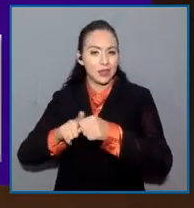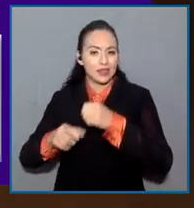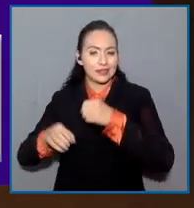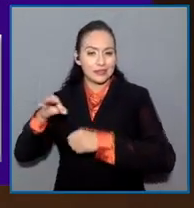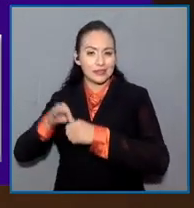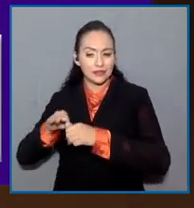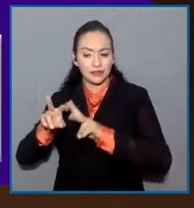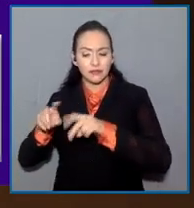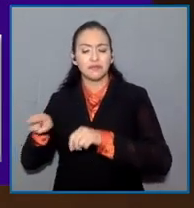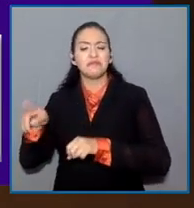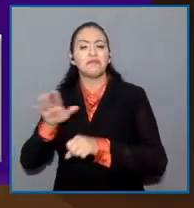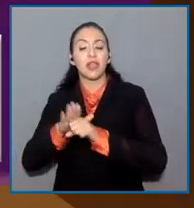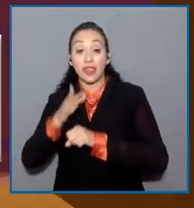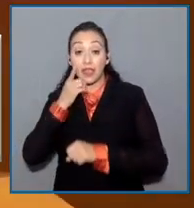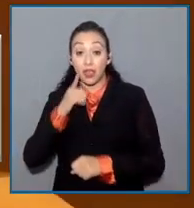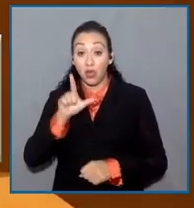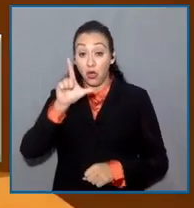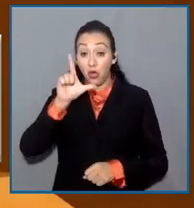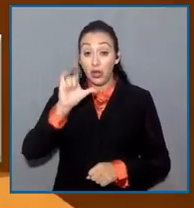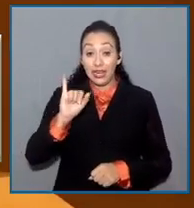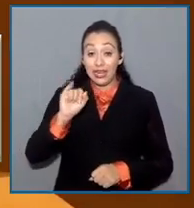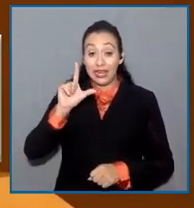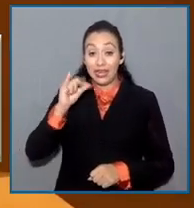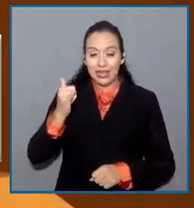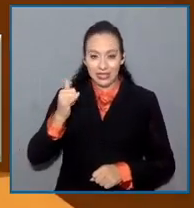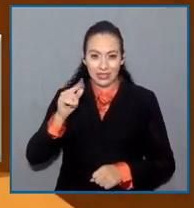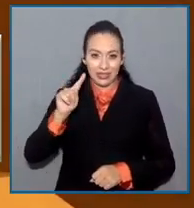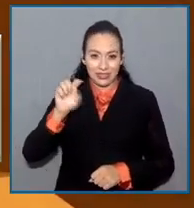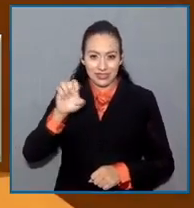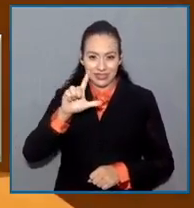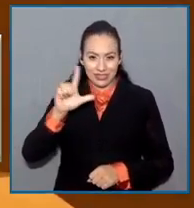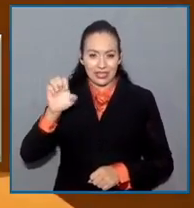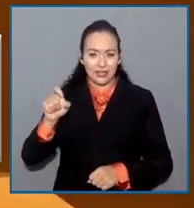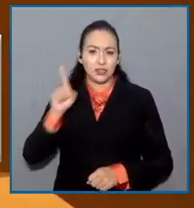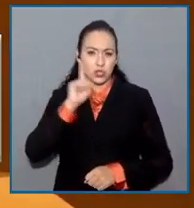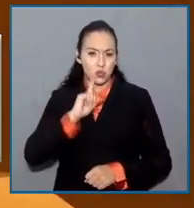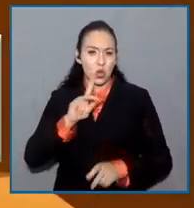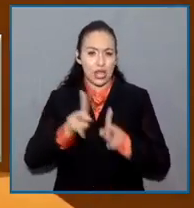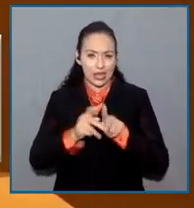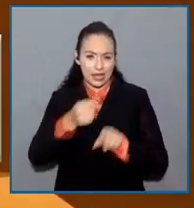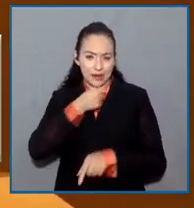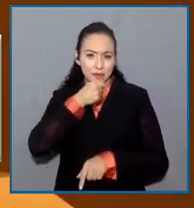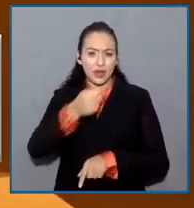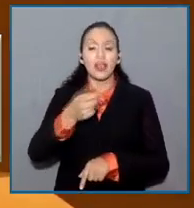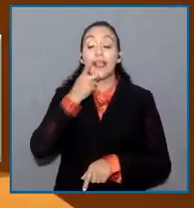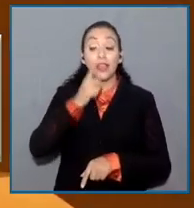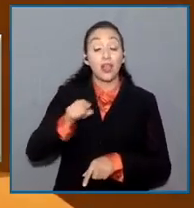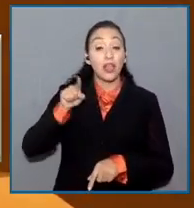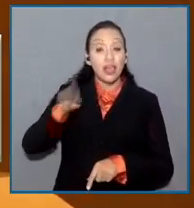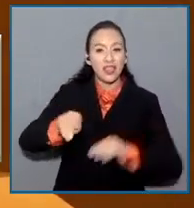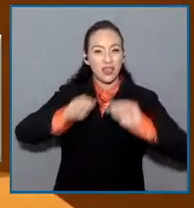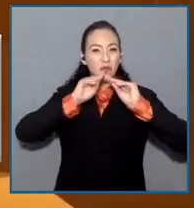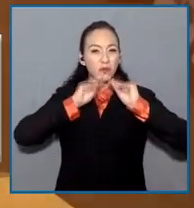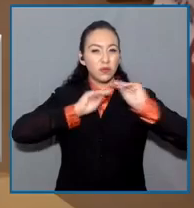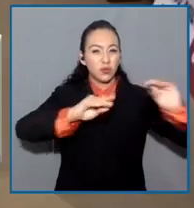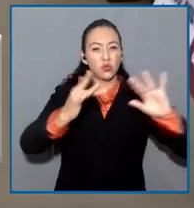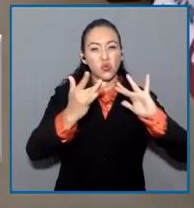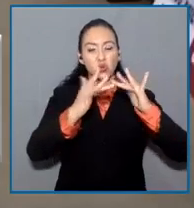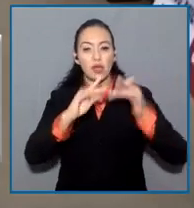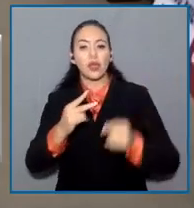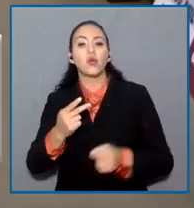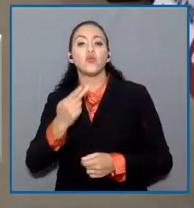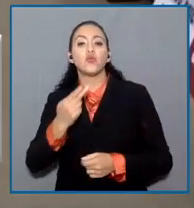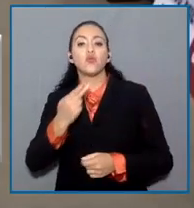Téllez incurrió en actos anticipados de campaña y precampaña, promoción personalizada, uso indebido de recursos públicos